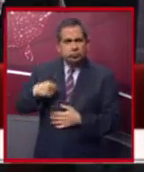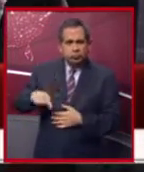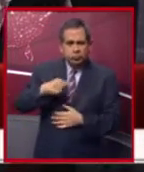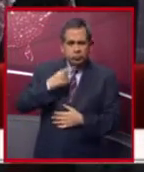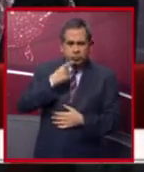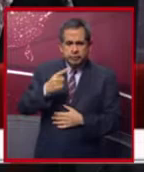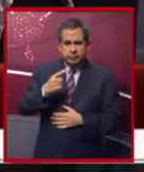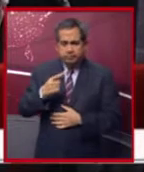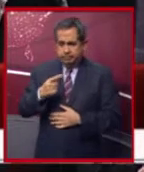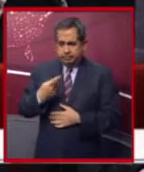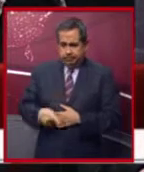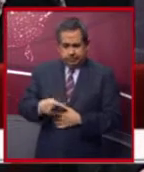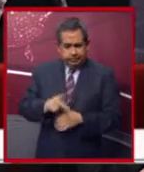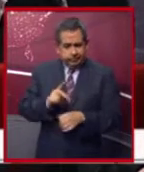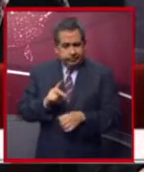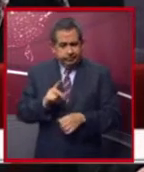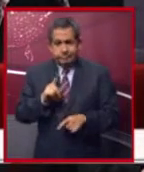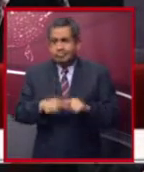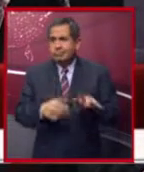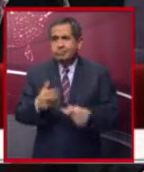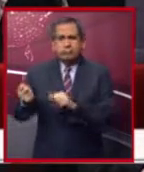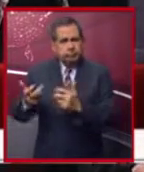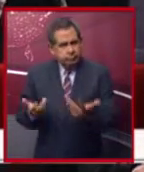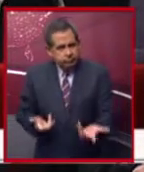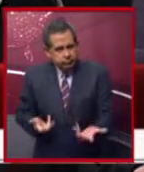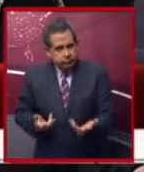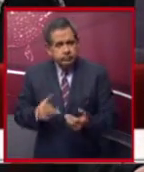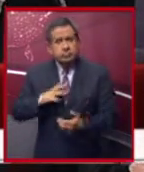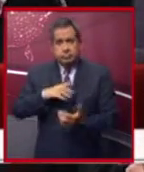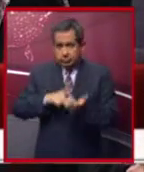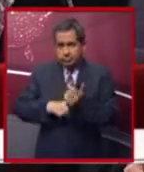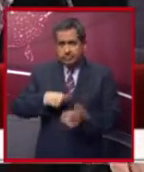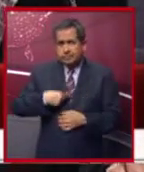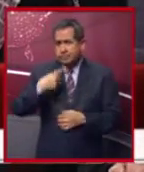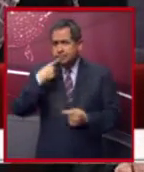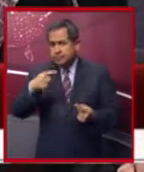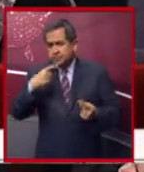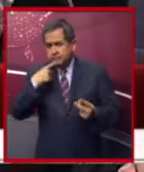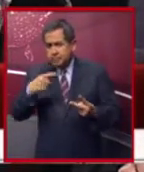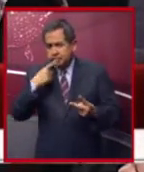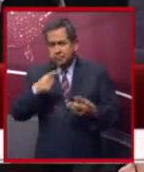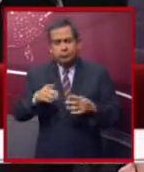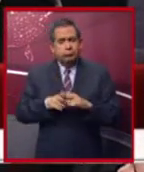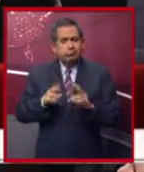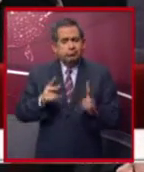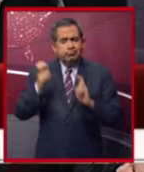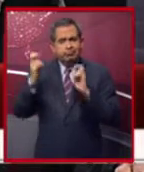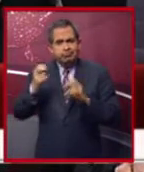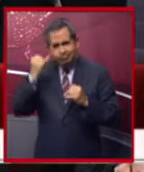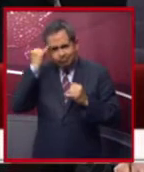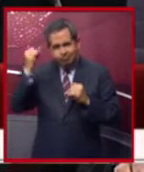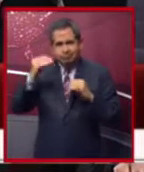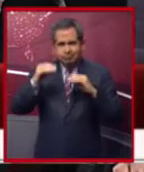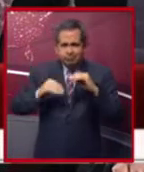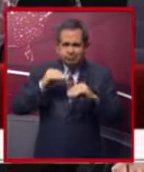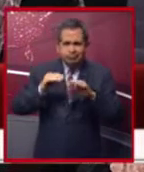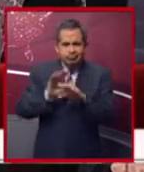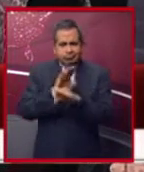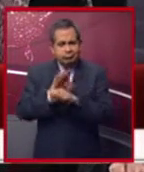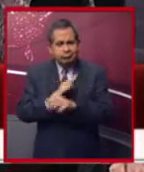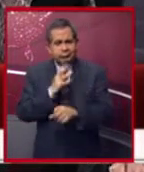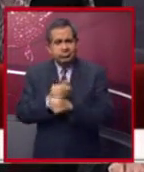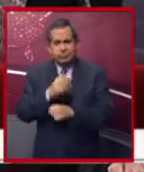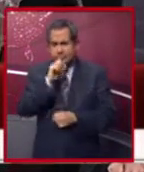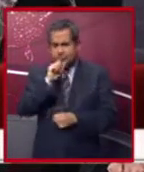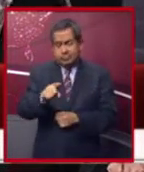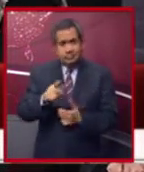patrimonio cultural inmaterial, ¿no? Los casos que hay de denuncia de robo de diseños, de plagios, pues son